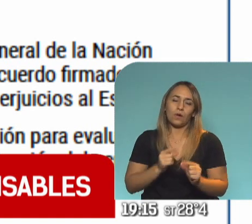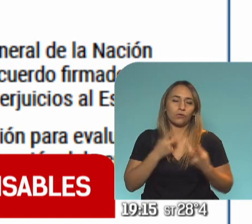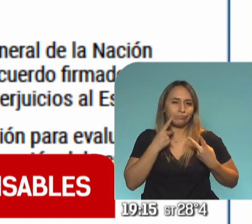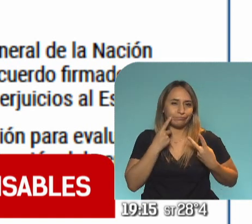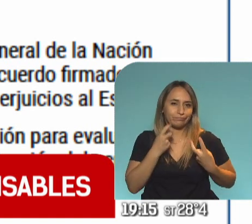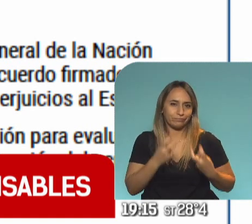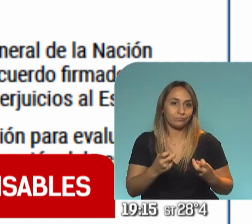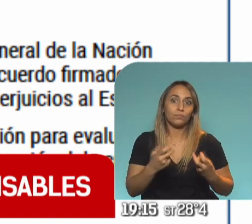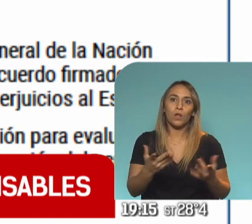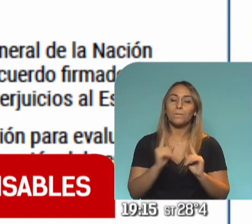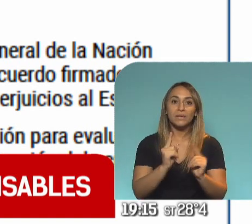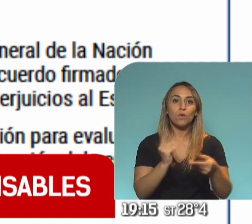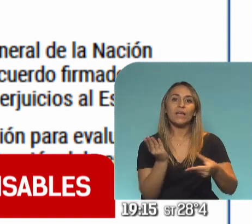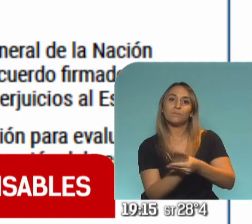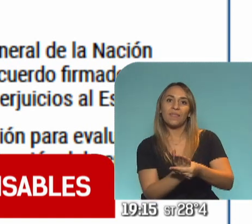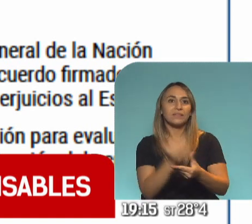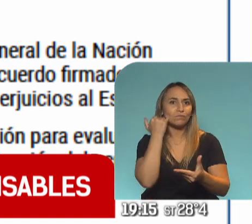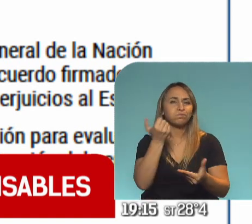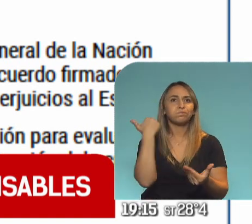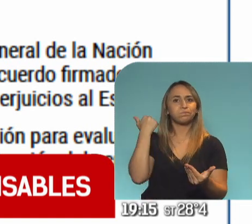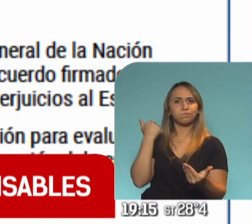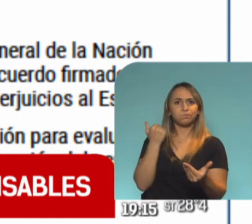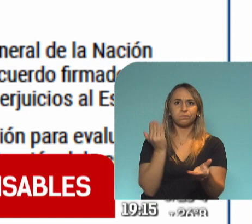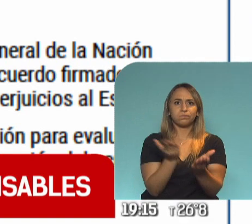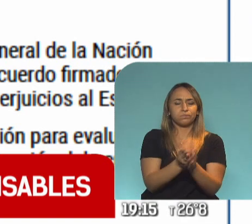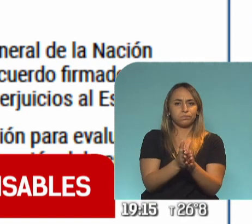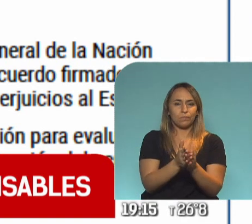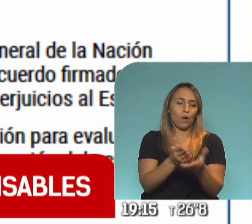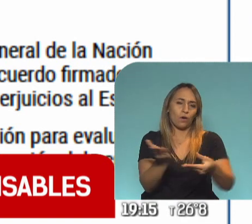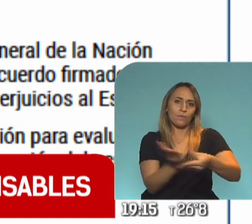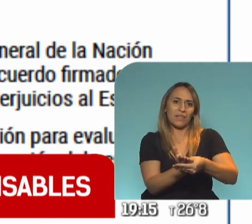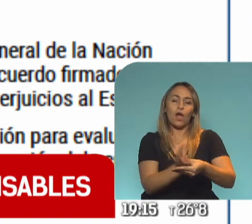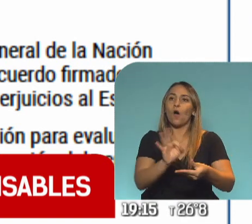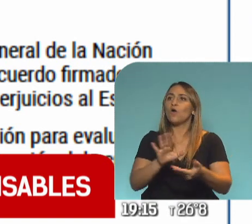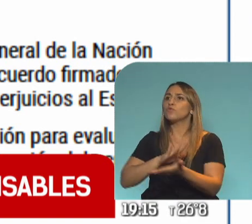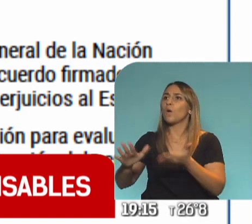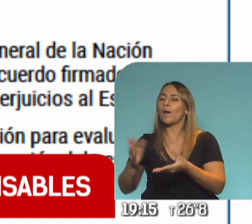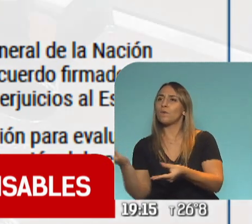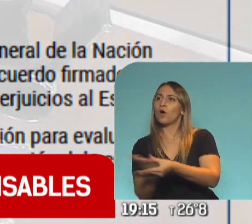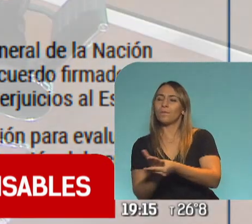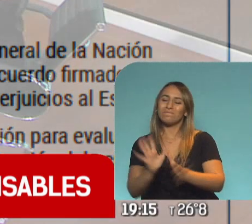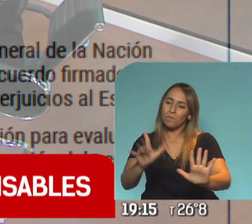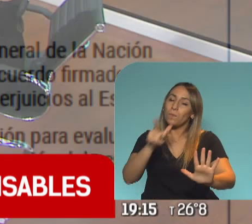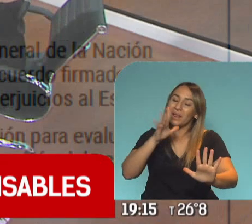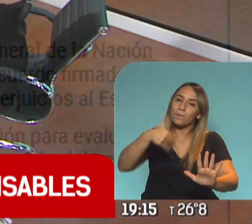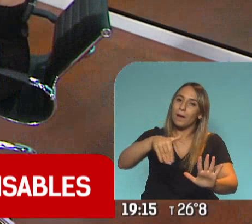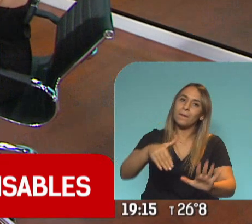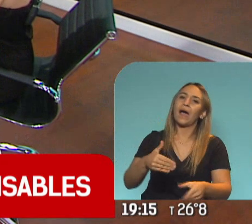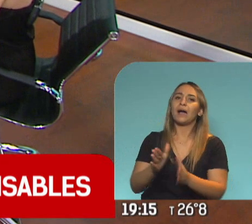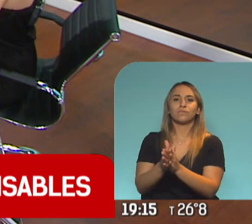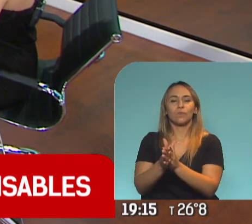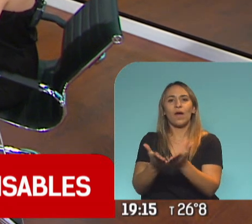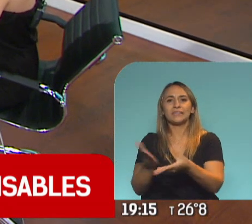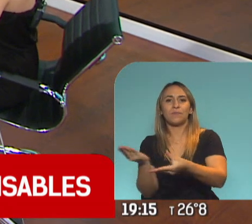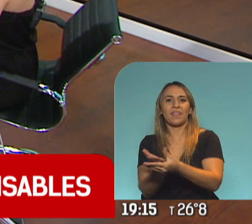usará aquel expediente abierto o tiene otra, es una nueva causa la que se abra? Todo parece indicar que se va a abrir una nueva causa por nuevos